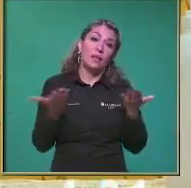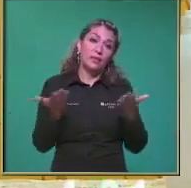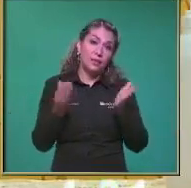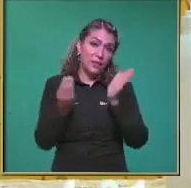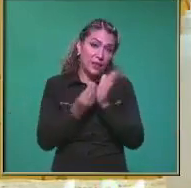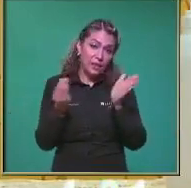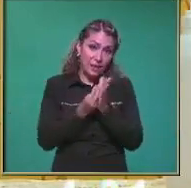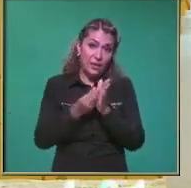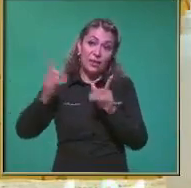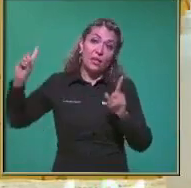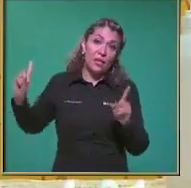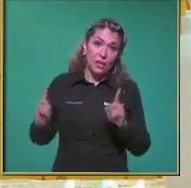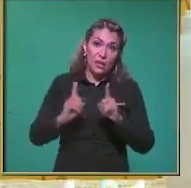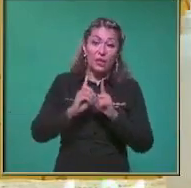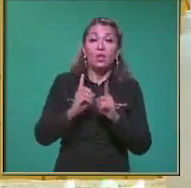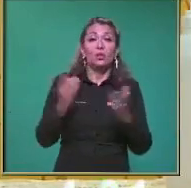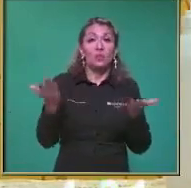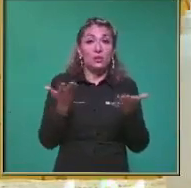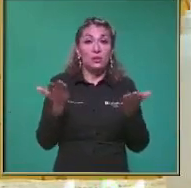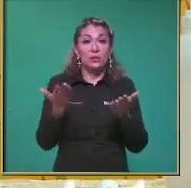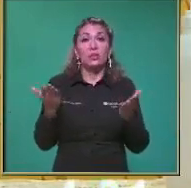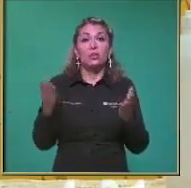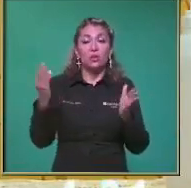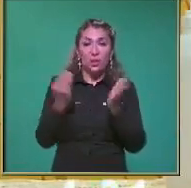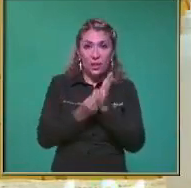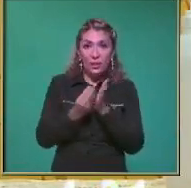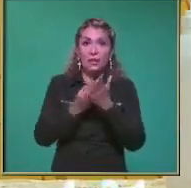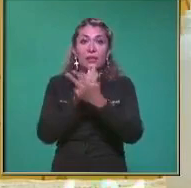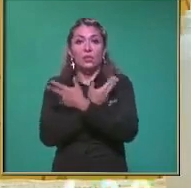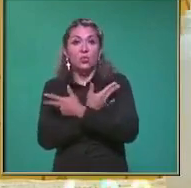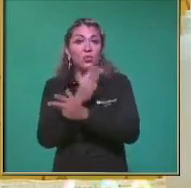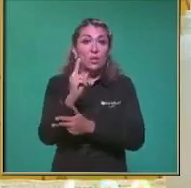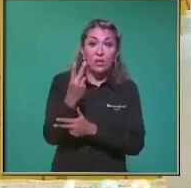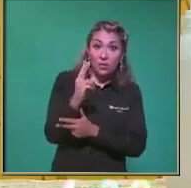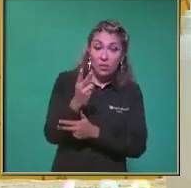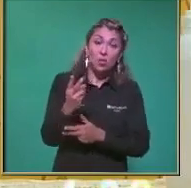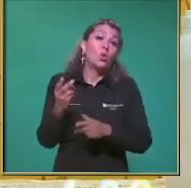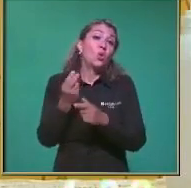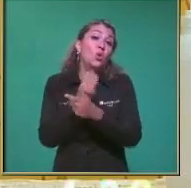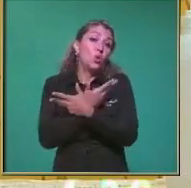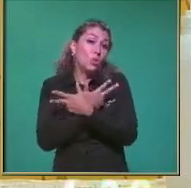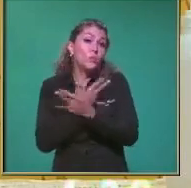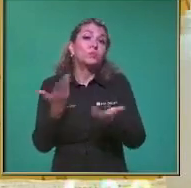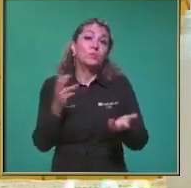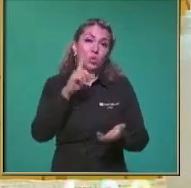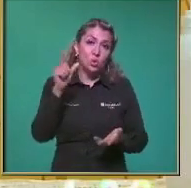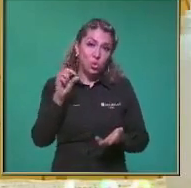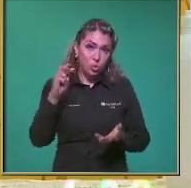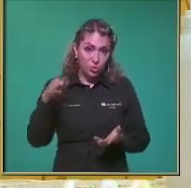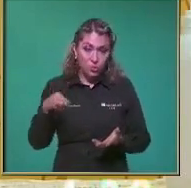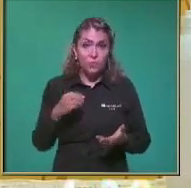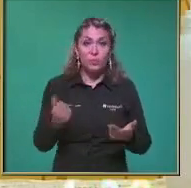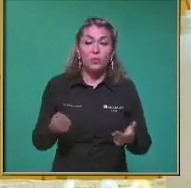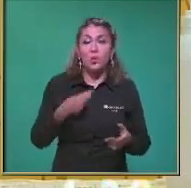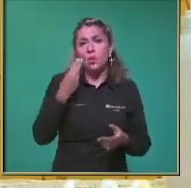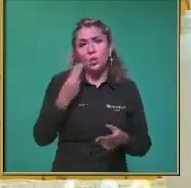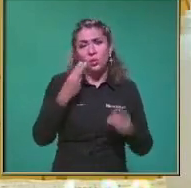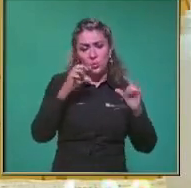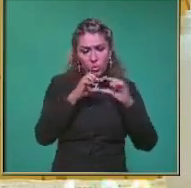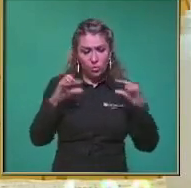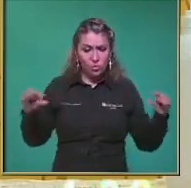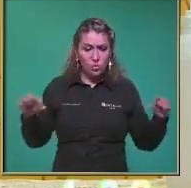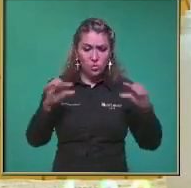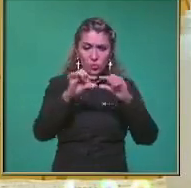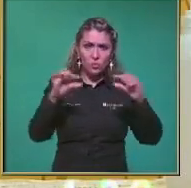estén en presencial, en híbrido o los que estén en vía Zoom, con el cual pueden utilizar listones,